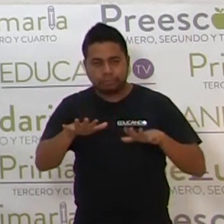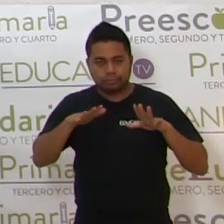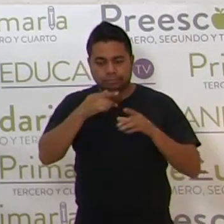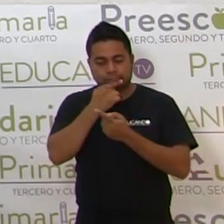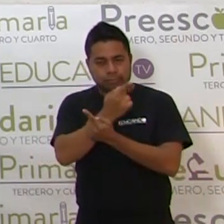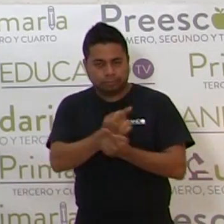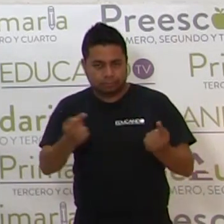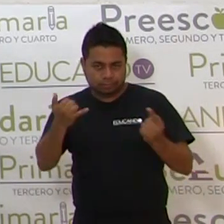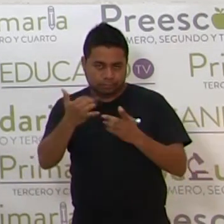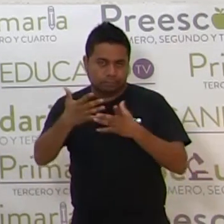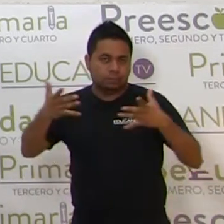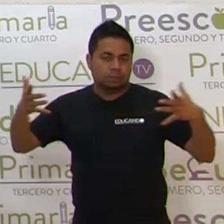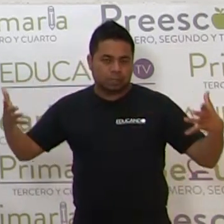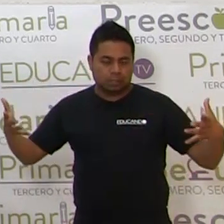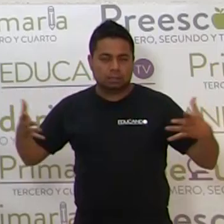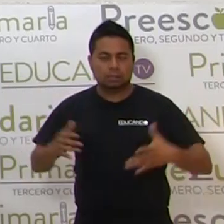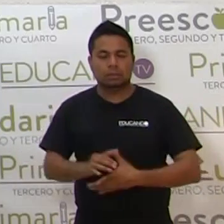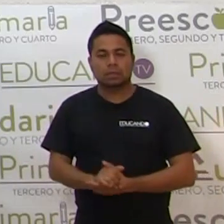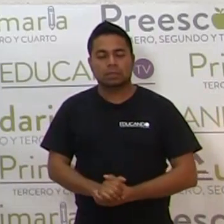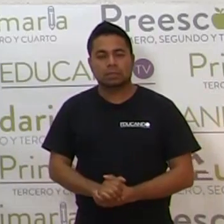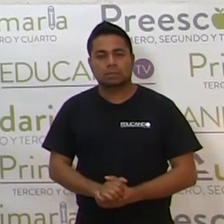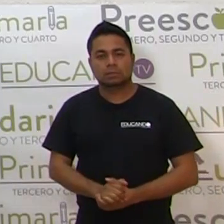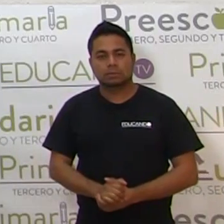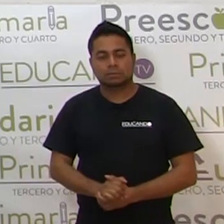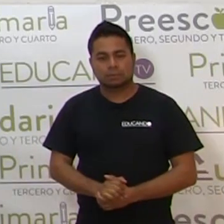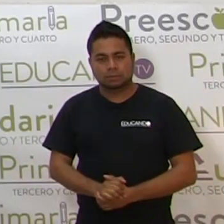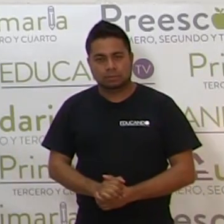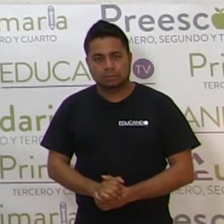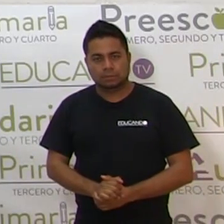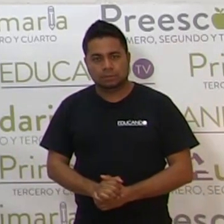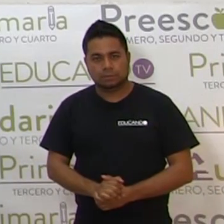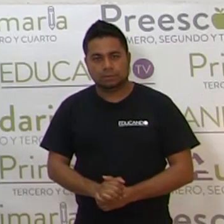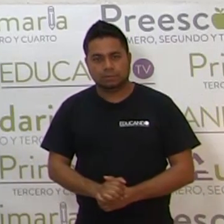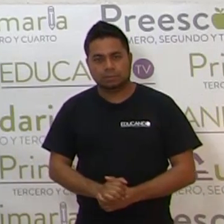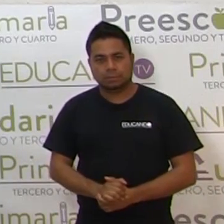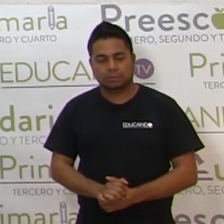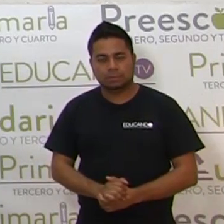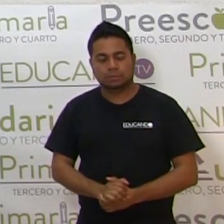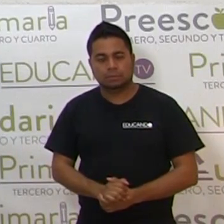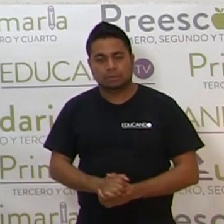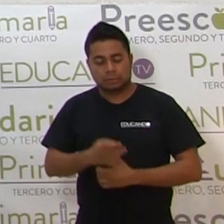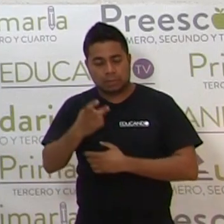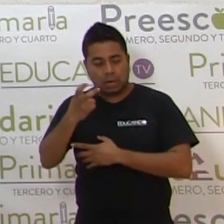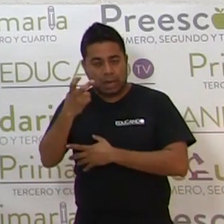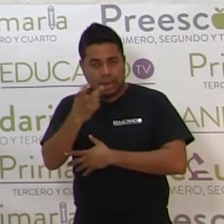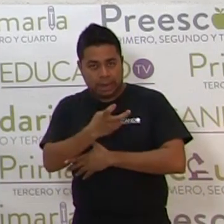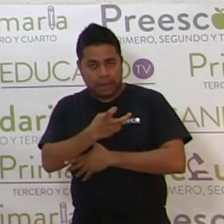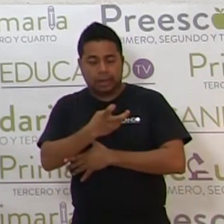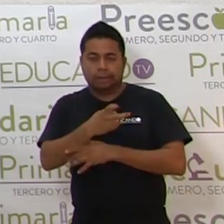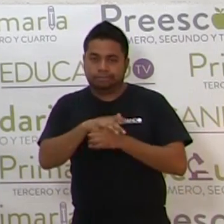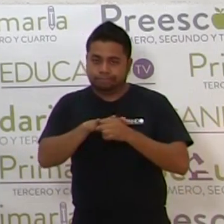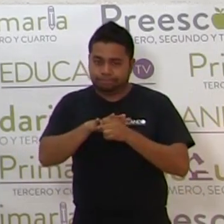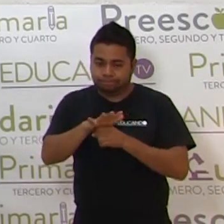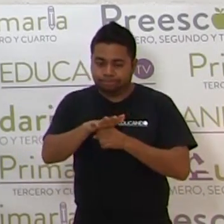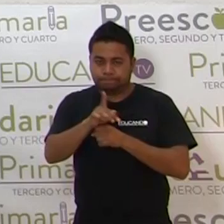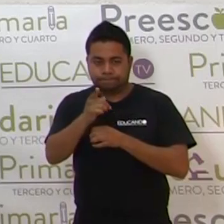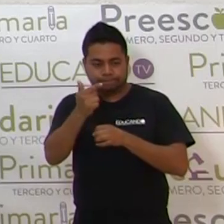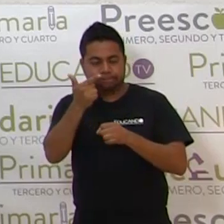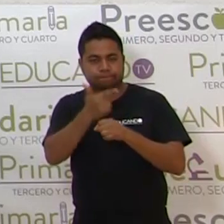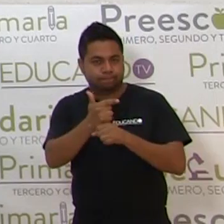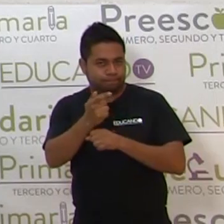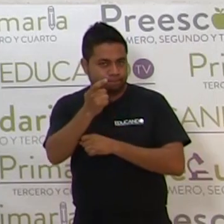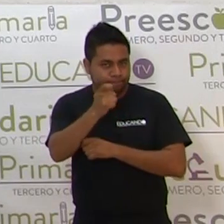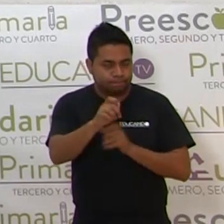¿Bien? Y todo un coro infantil y grande. Estamos viendo y nos estamos dando